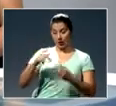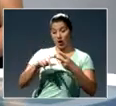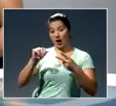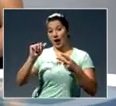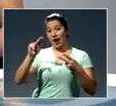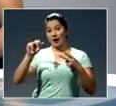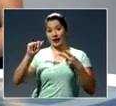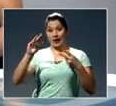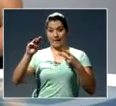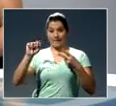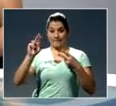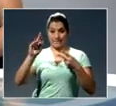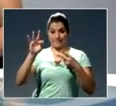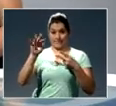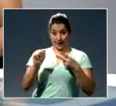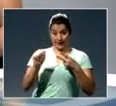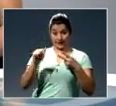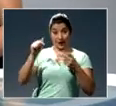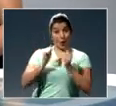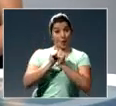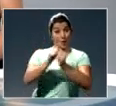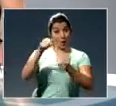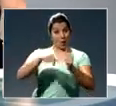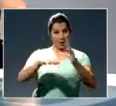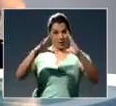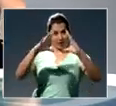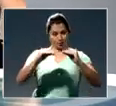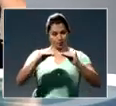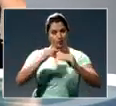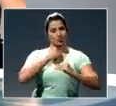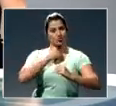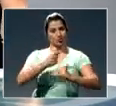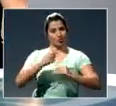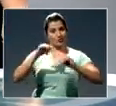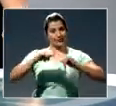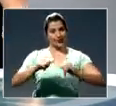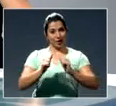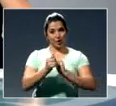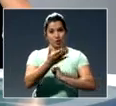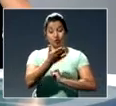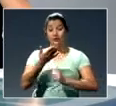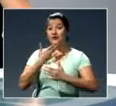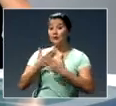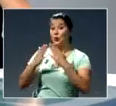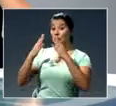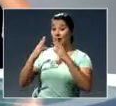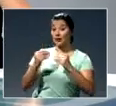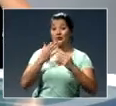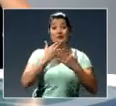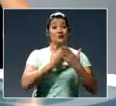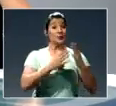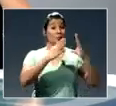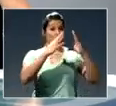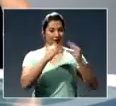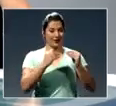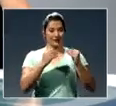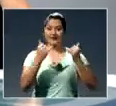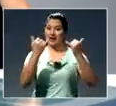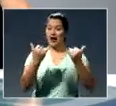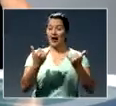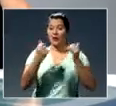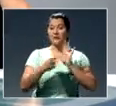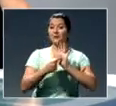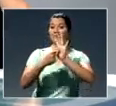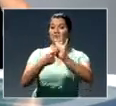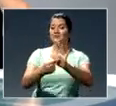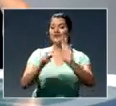le acompañan esta noche. Como siempre, es un honor estar con ustedes. Muy buenas noches, Ana Marta. Buenas noches, Eise y amigos televidentes. Vamos de